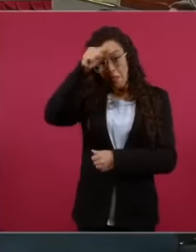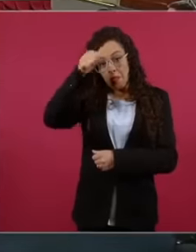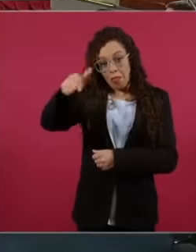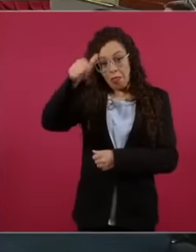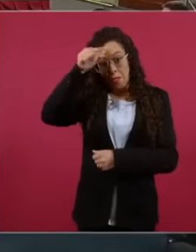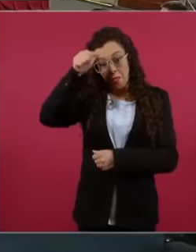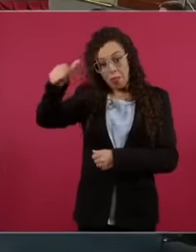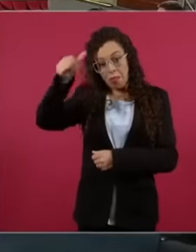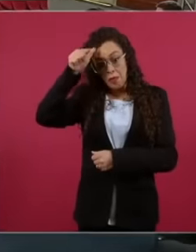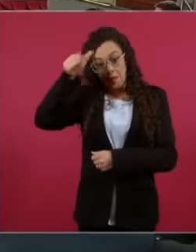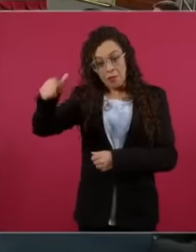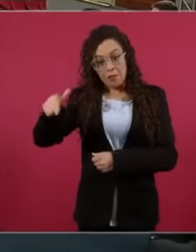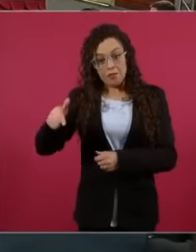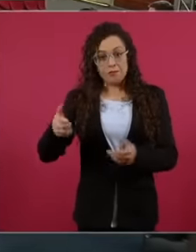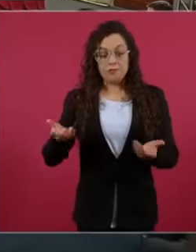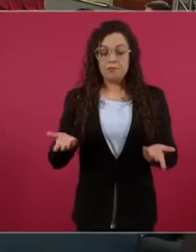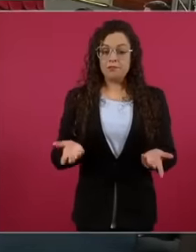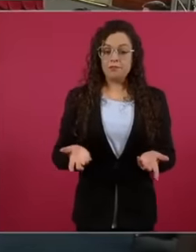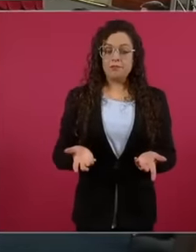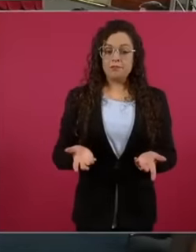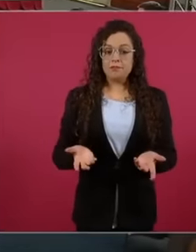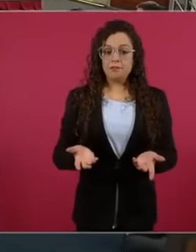Pero si no estamos hablando